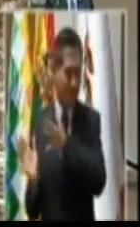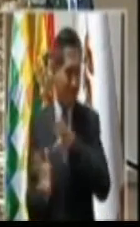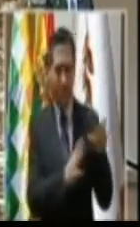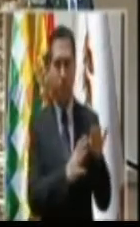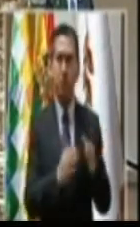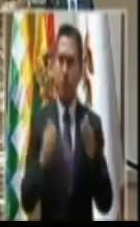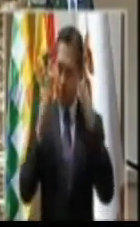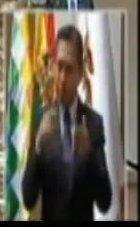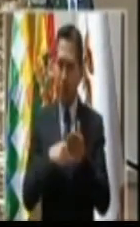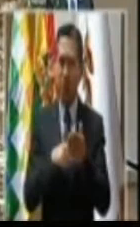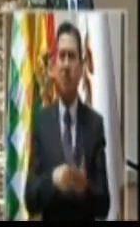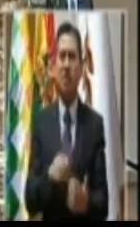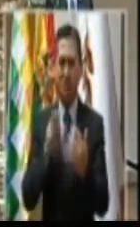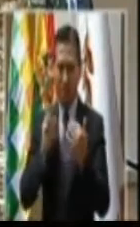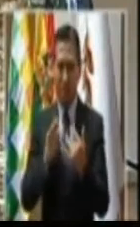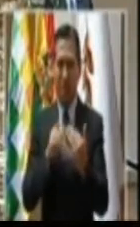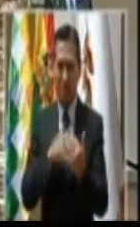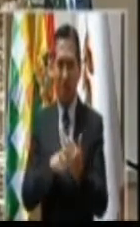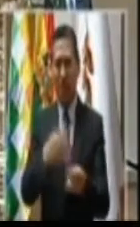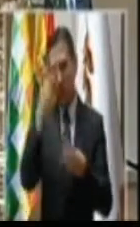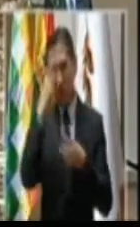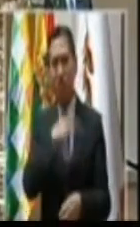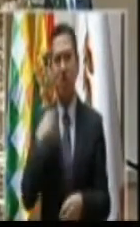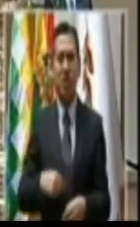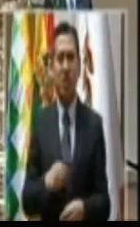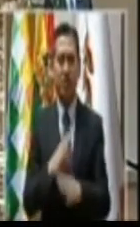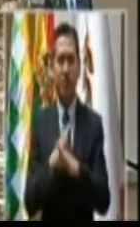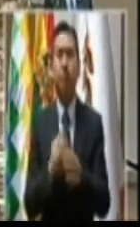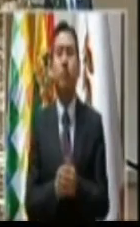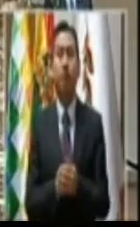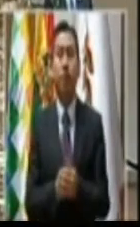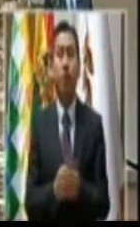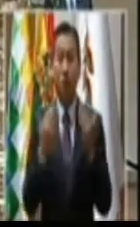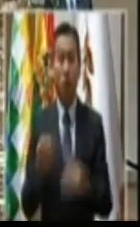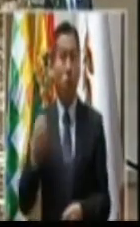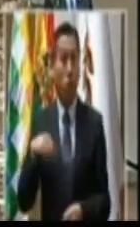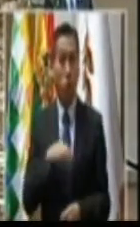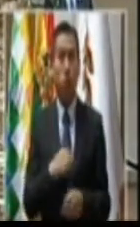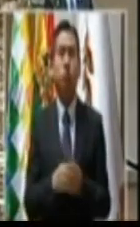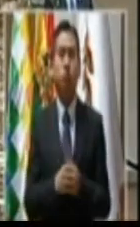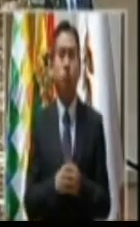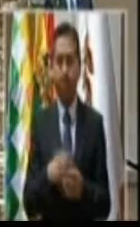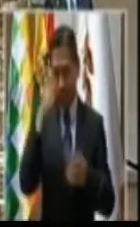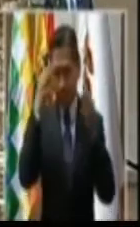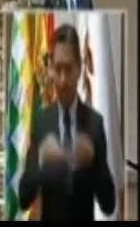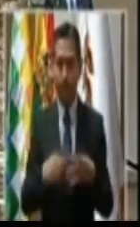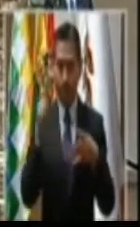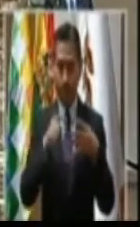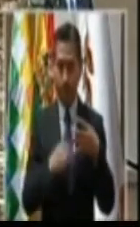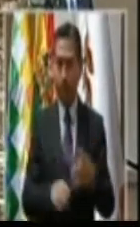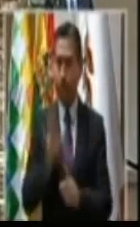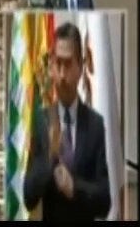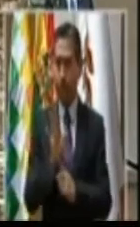Para el cómo de temas, quiero la mayor preocupación que tenemos los ciudadanos de a pie. Ya nuestros ahorros se